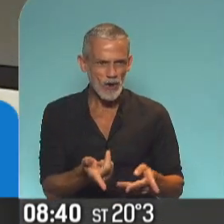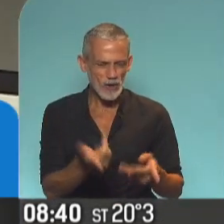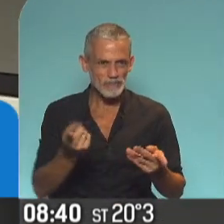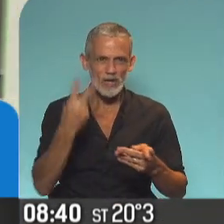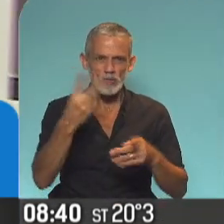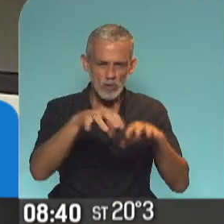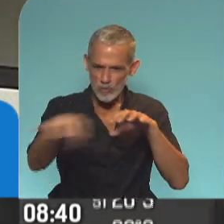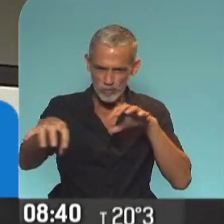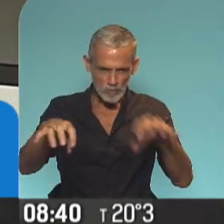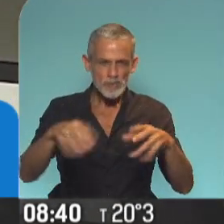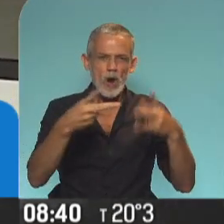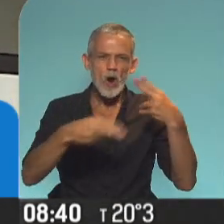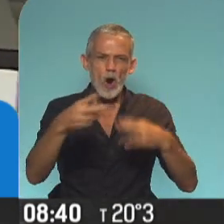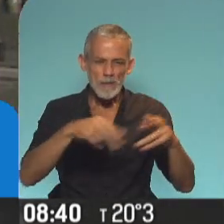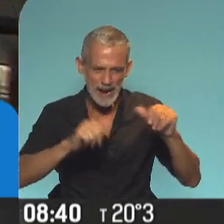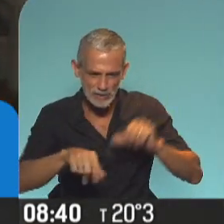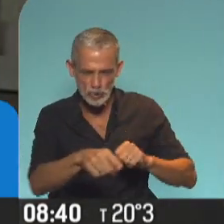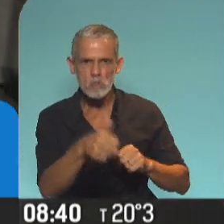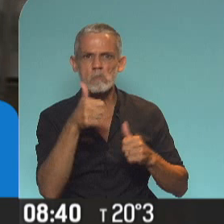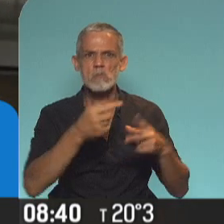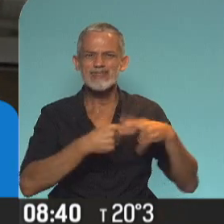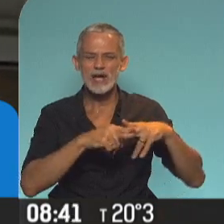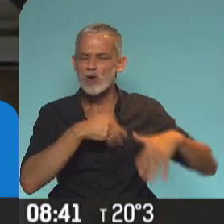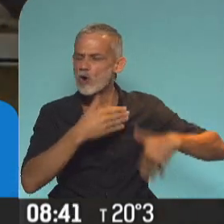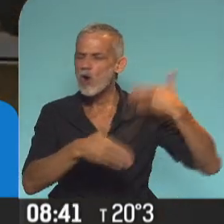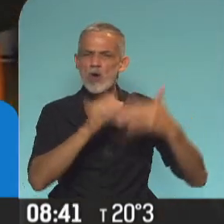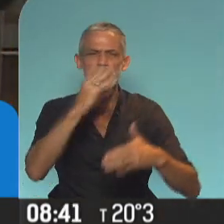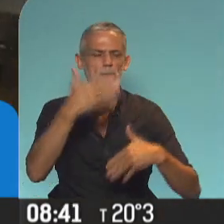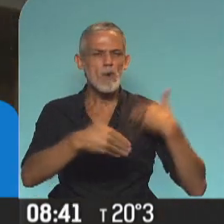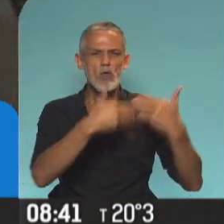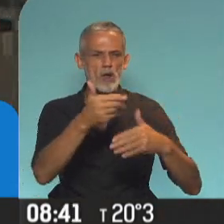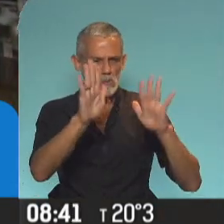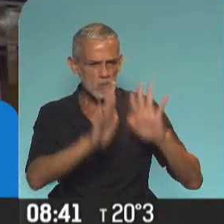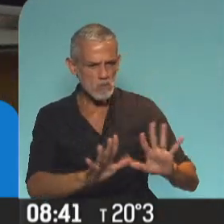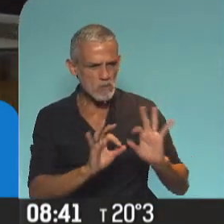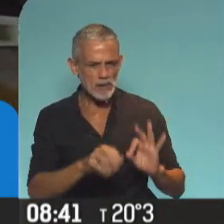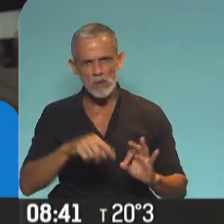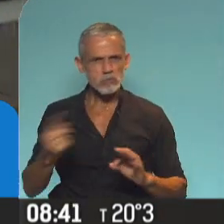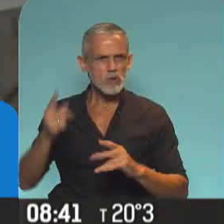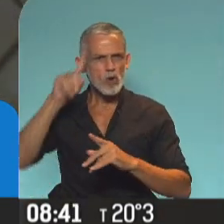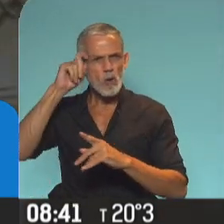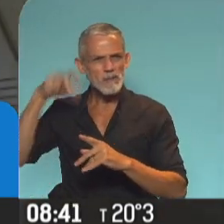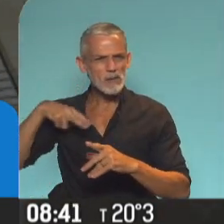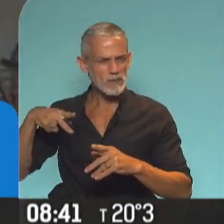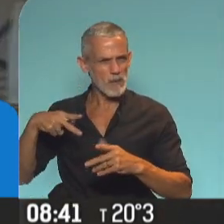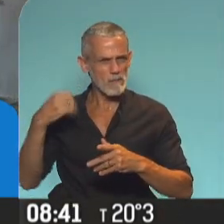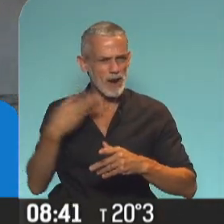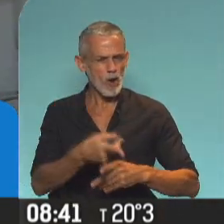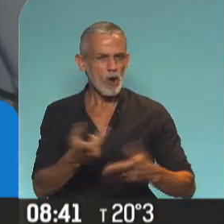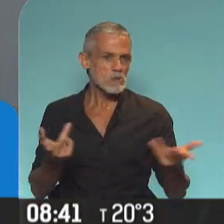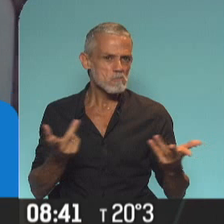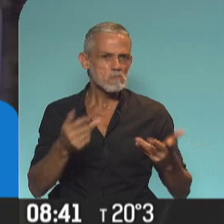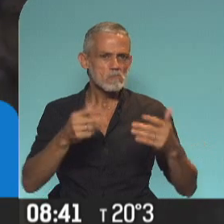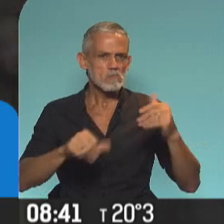sectores de operación de máxima tecnología está preparado para cualquier necesidad de ser usado de cualquier operación